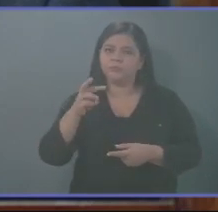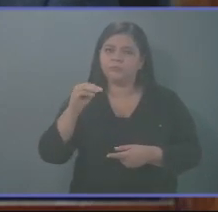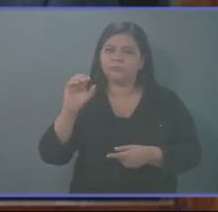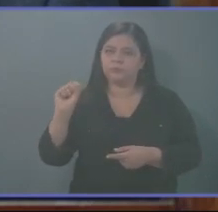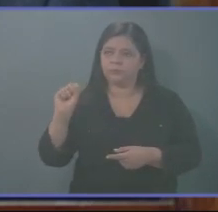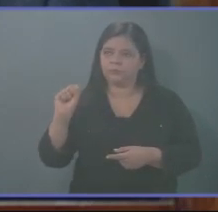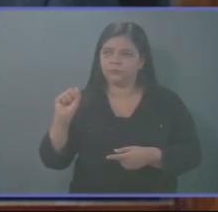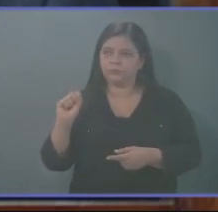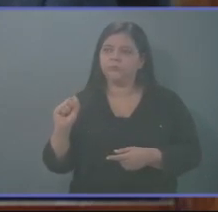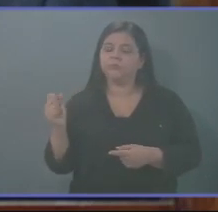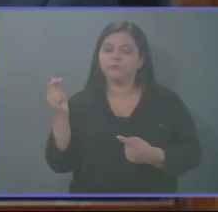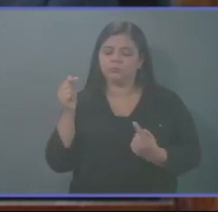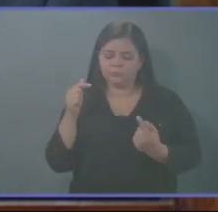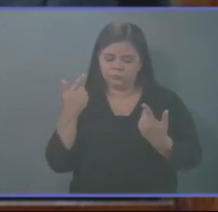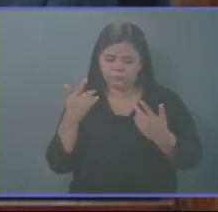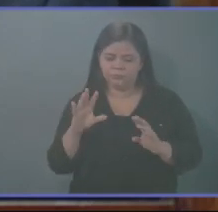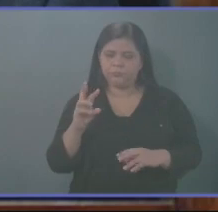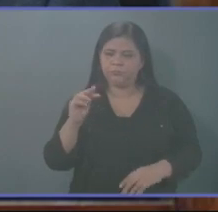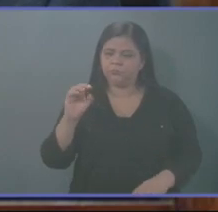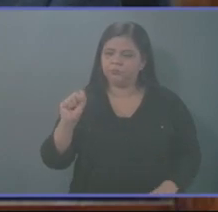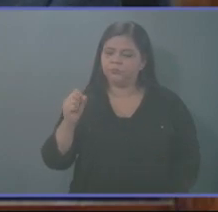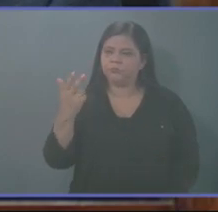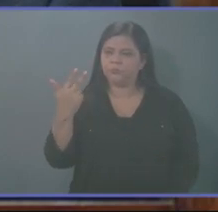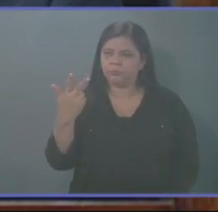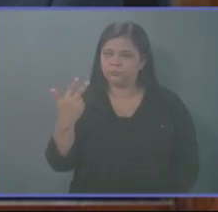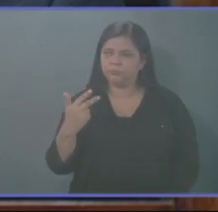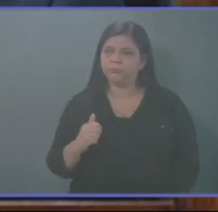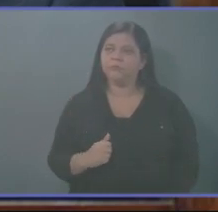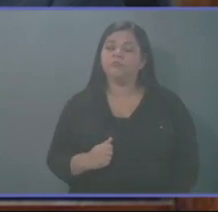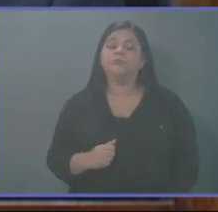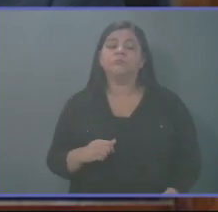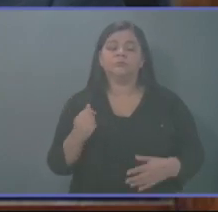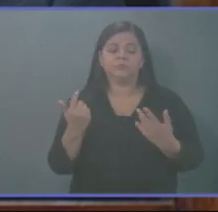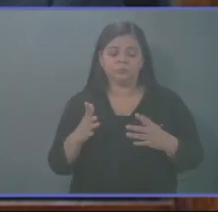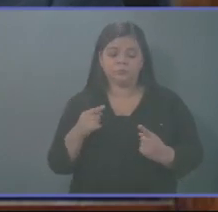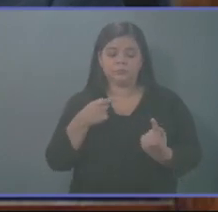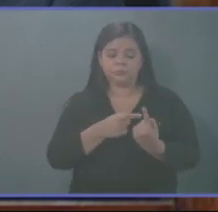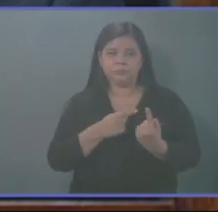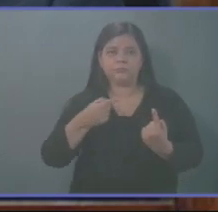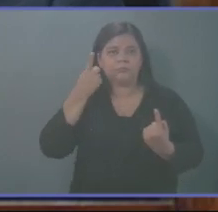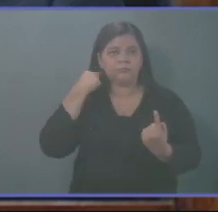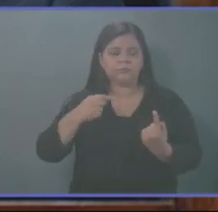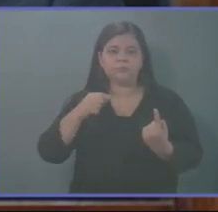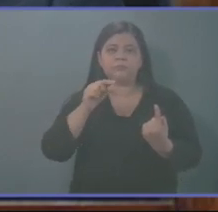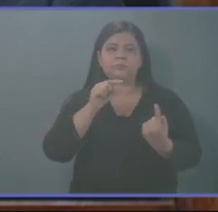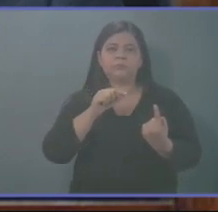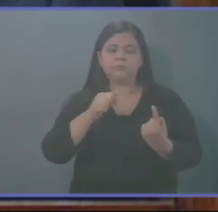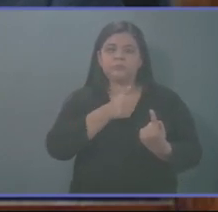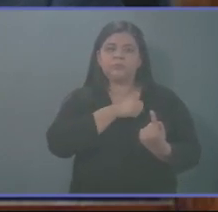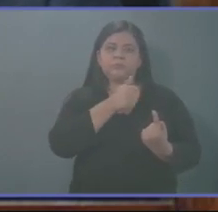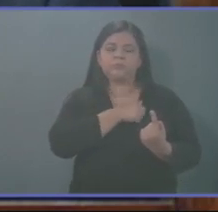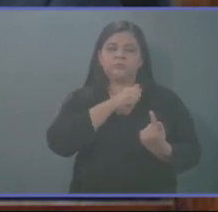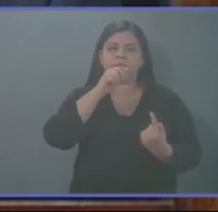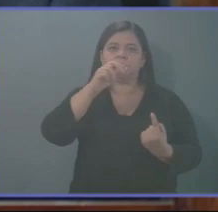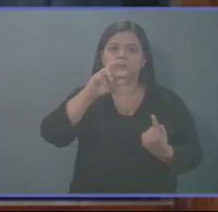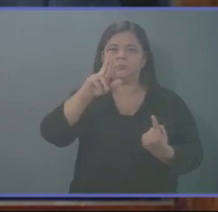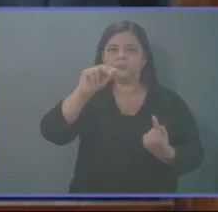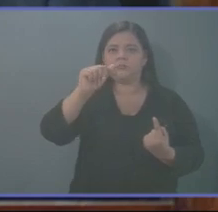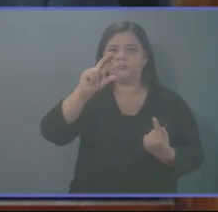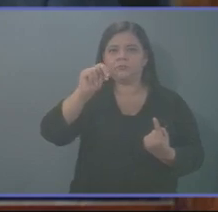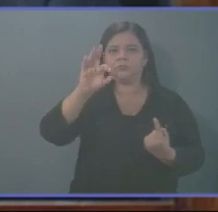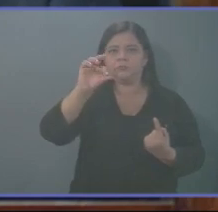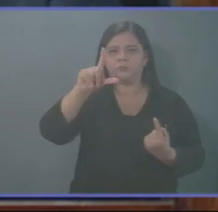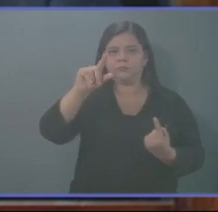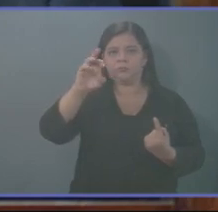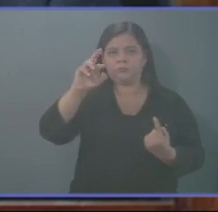Salvatrucha, que se conoce como MS-13, teniendo el cargo de ranflero en La Libre, es